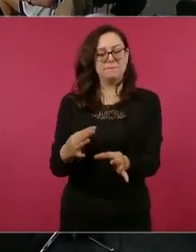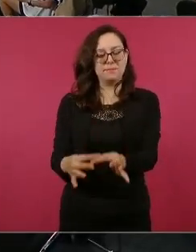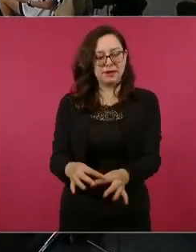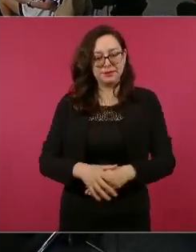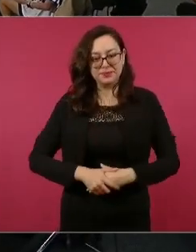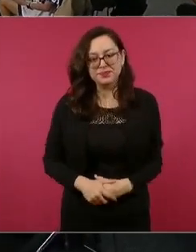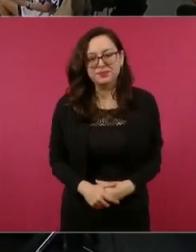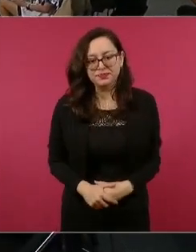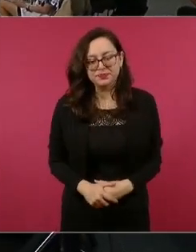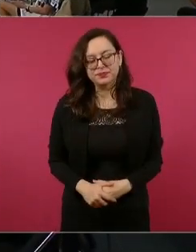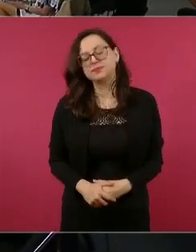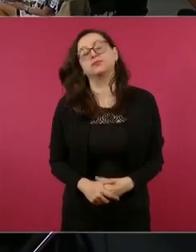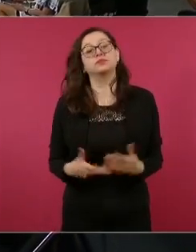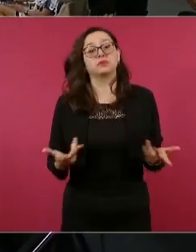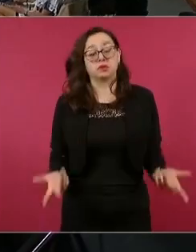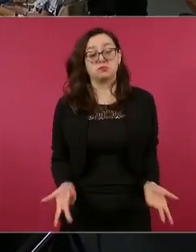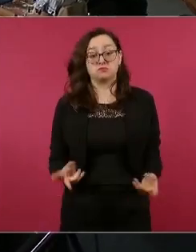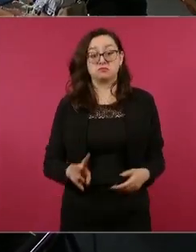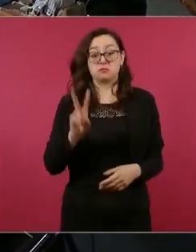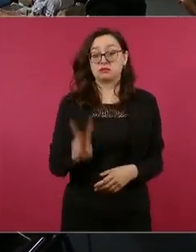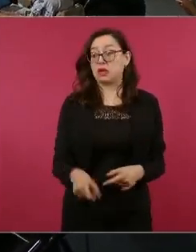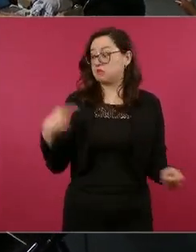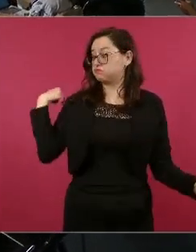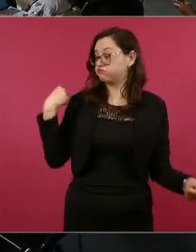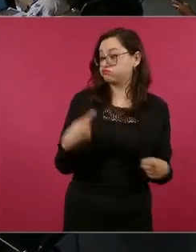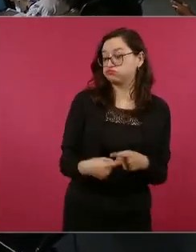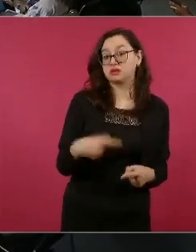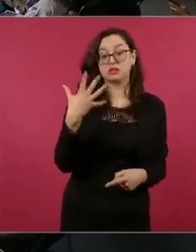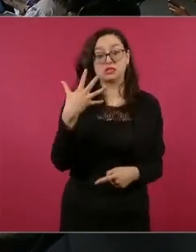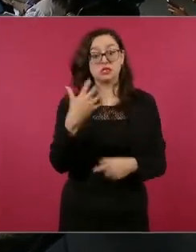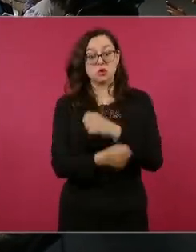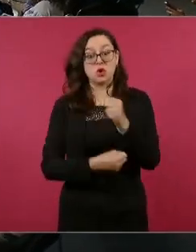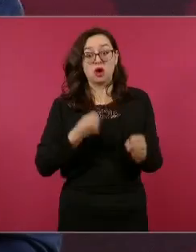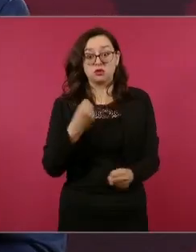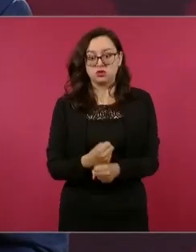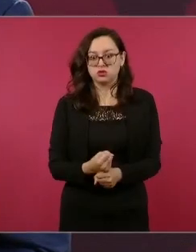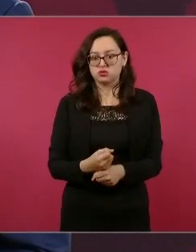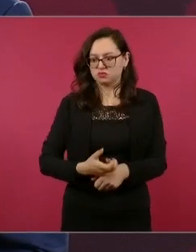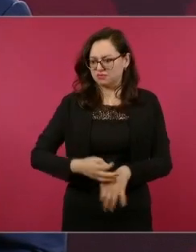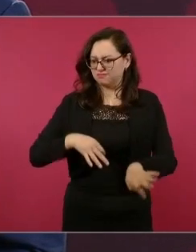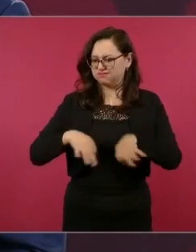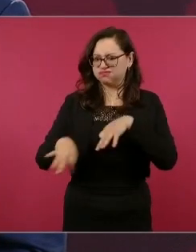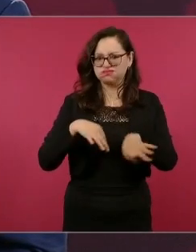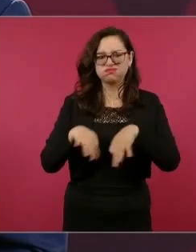Hay muchas cosas que se han hecho que no se conocen,